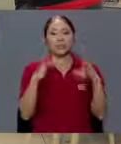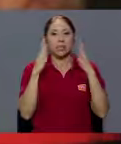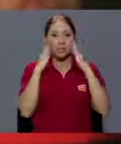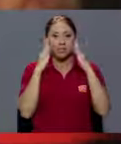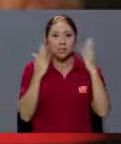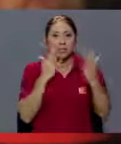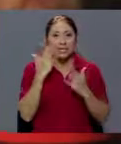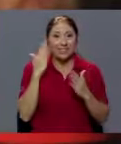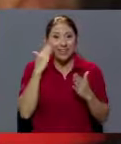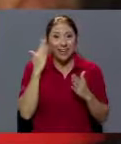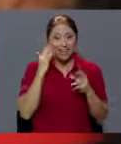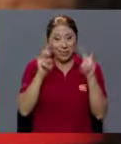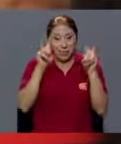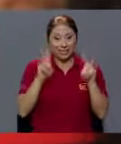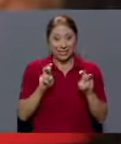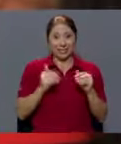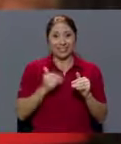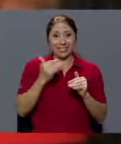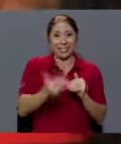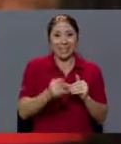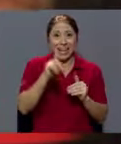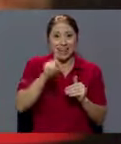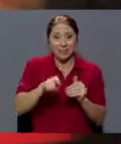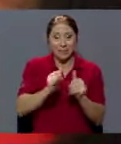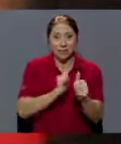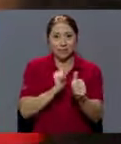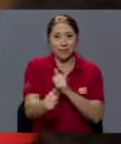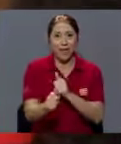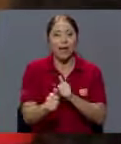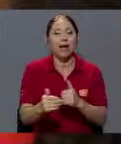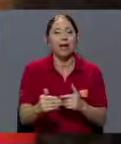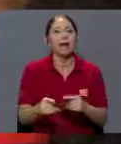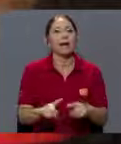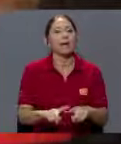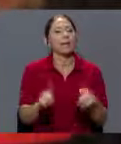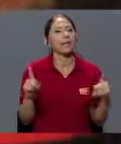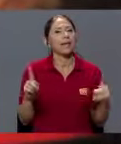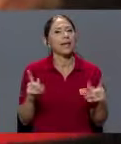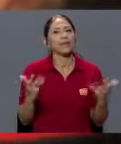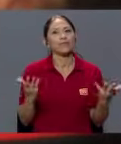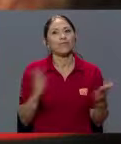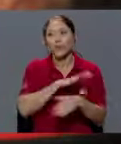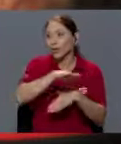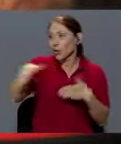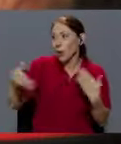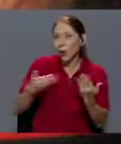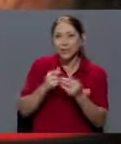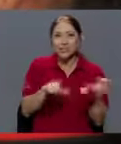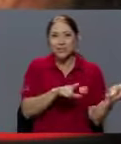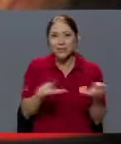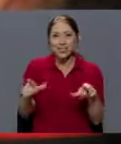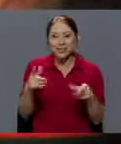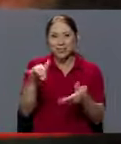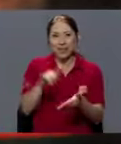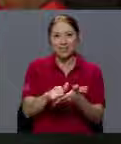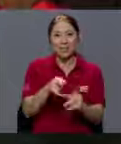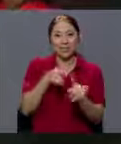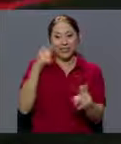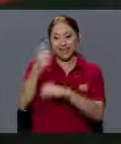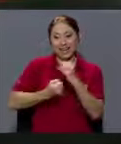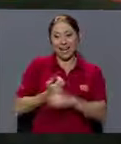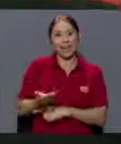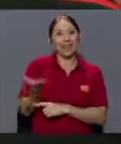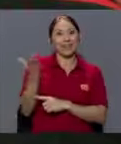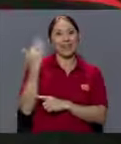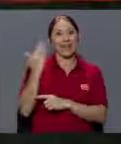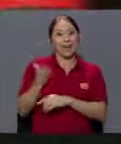lo mismo de saber que hay un examen cerca, que lo tenemos que pasar, pero digamos, todos estamos listos para eso.